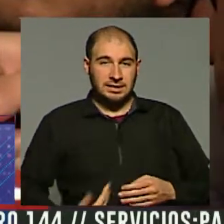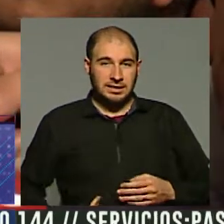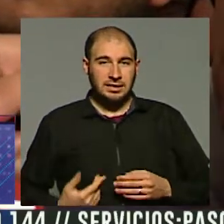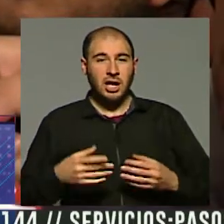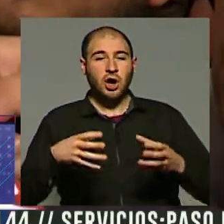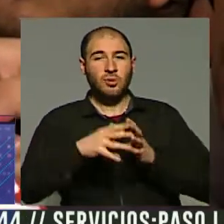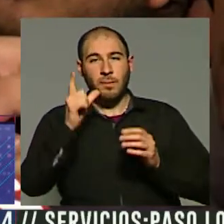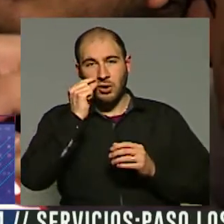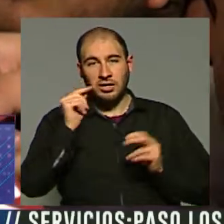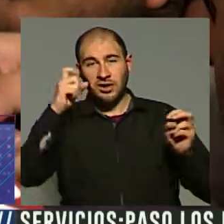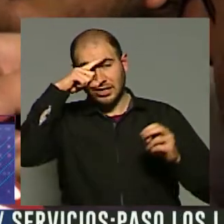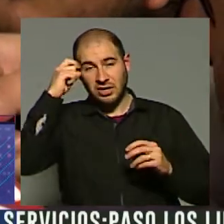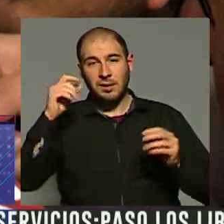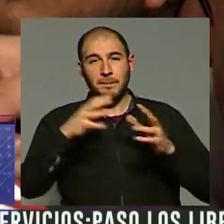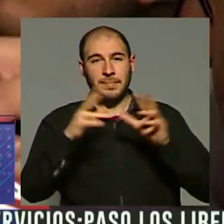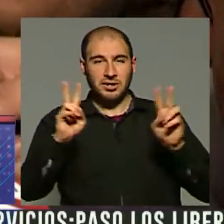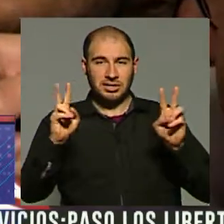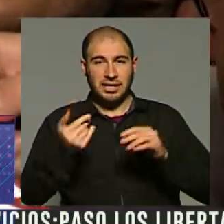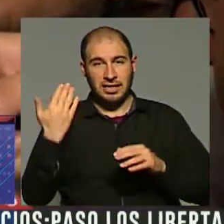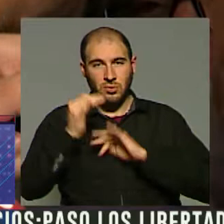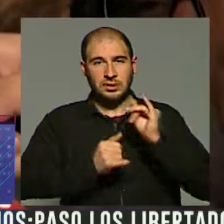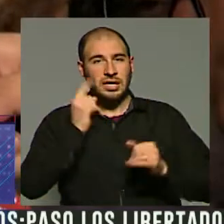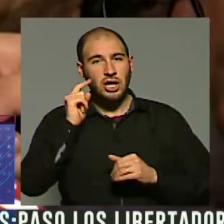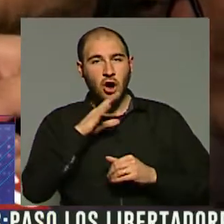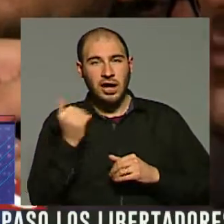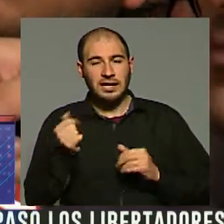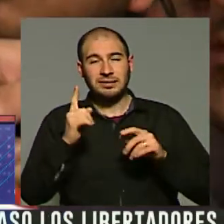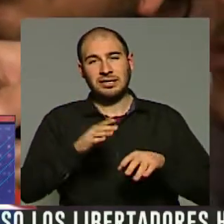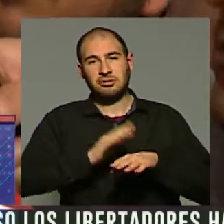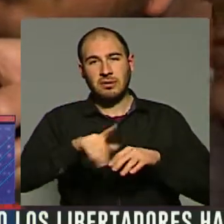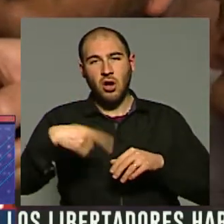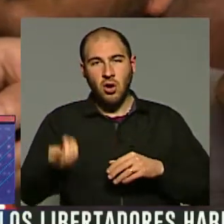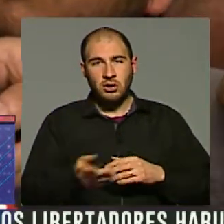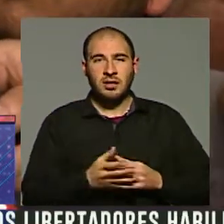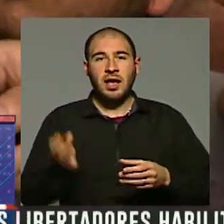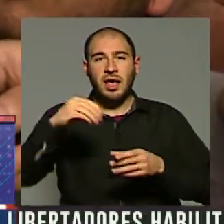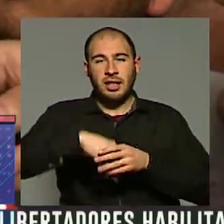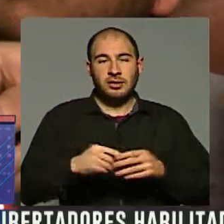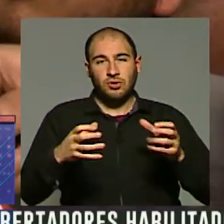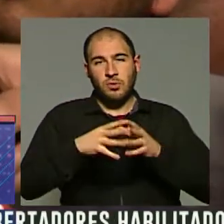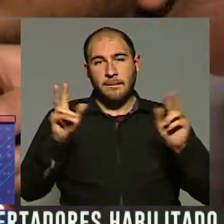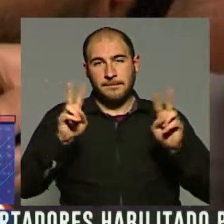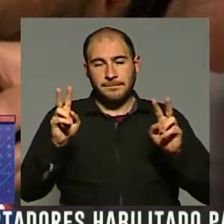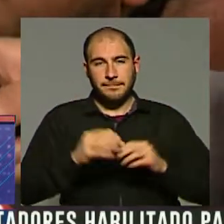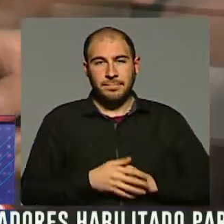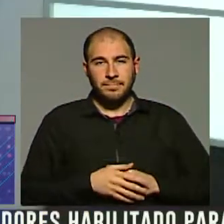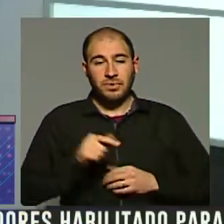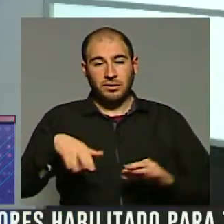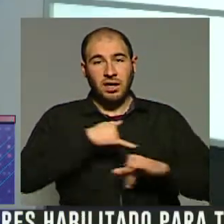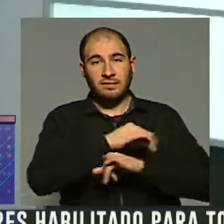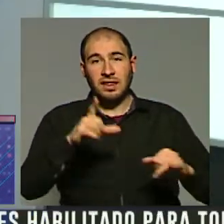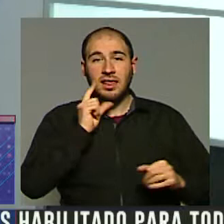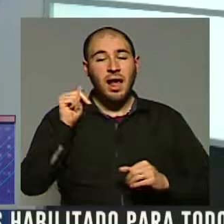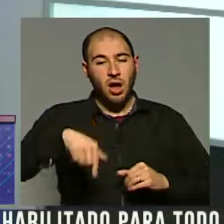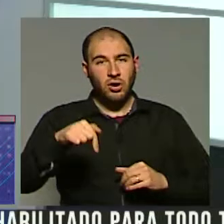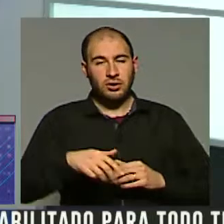de la fuerza política a nivel nacional del peronismo, que lo decíamos recién, Gioja, y el resto de las autoridades que forman parte del partido. Esto se dio a conocer en el día de hoy,